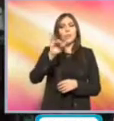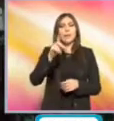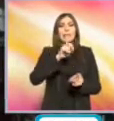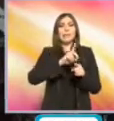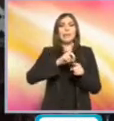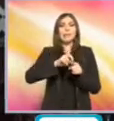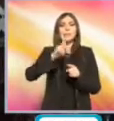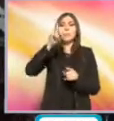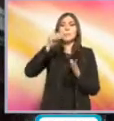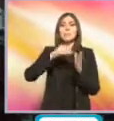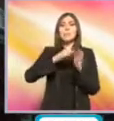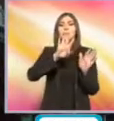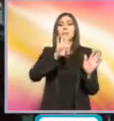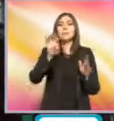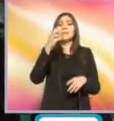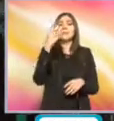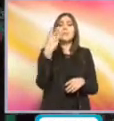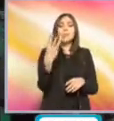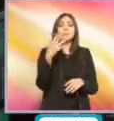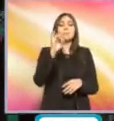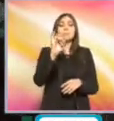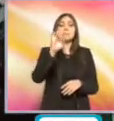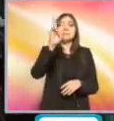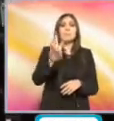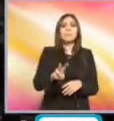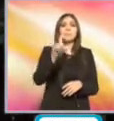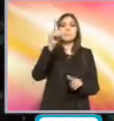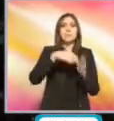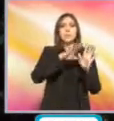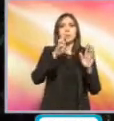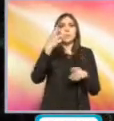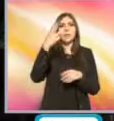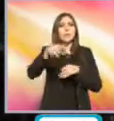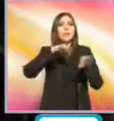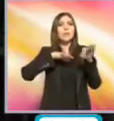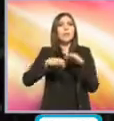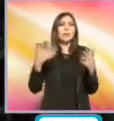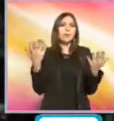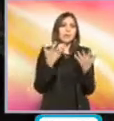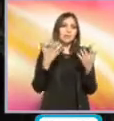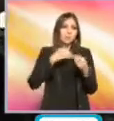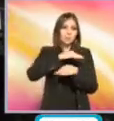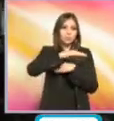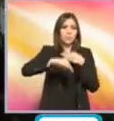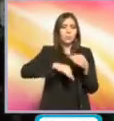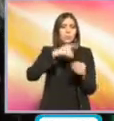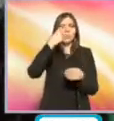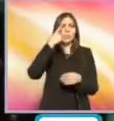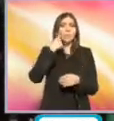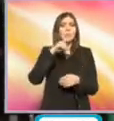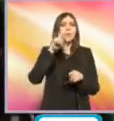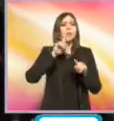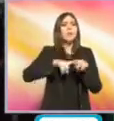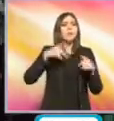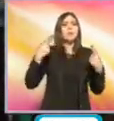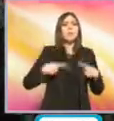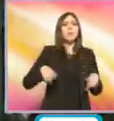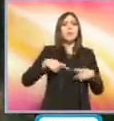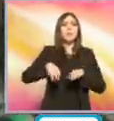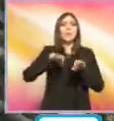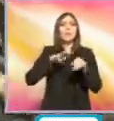aquí estamos trabajando y se hace todo lo que es el suaje para los que trabajan la